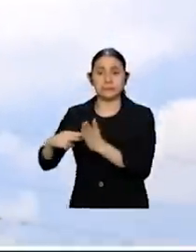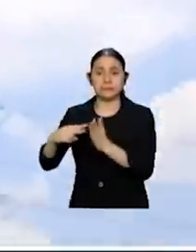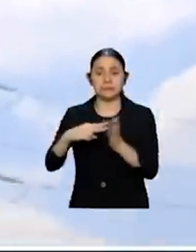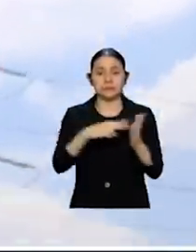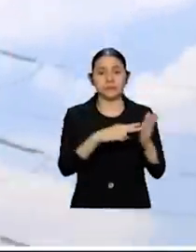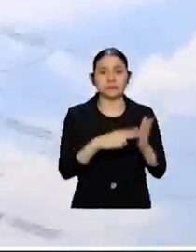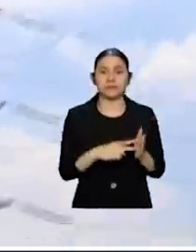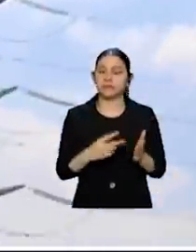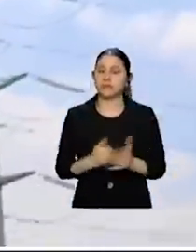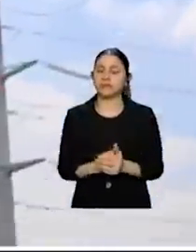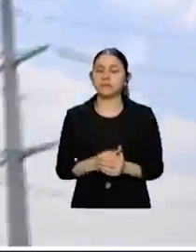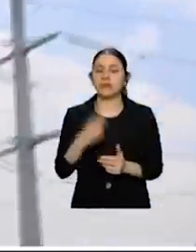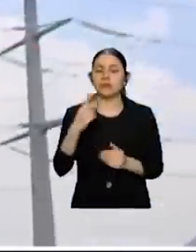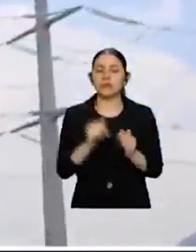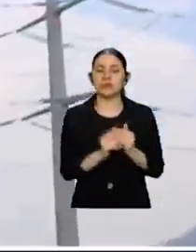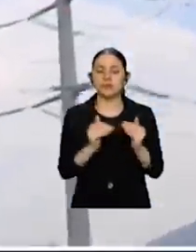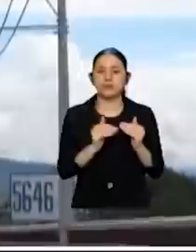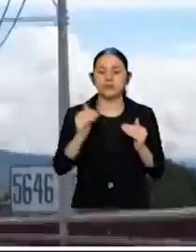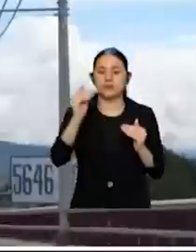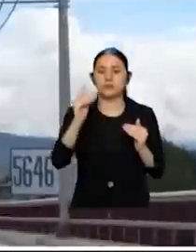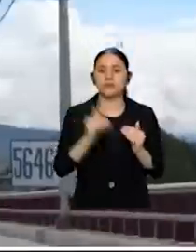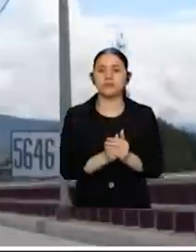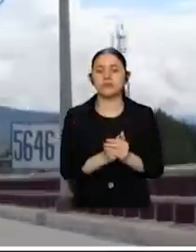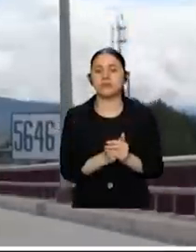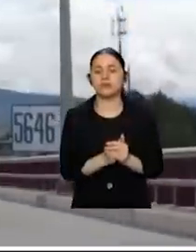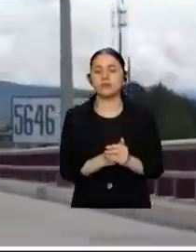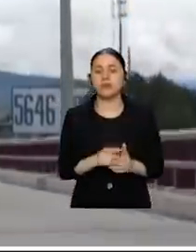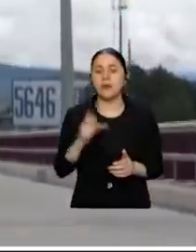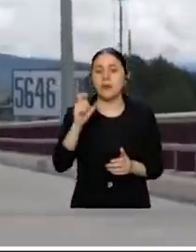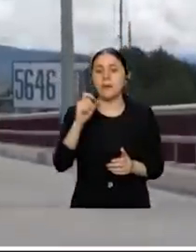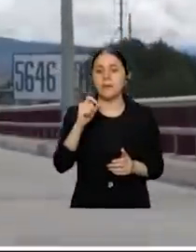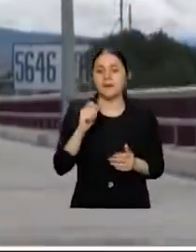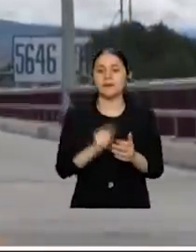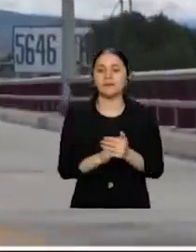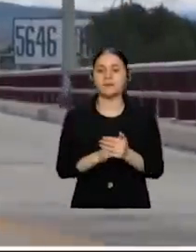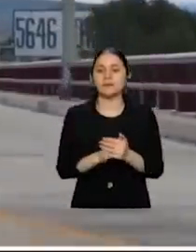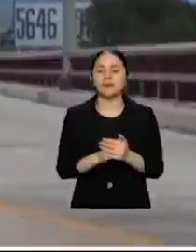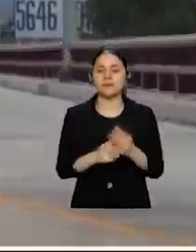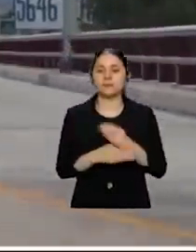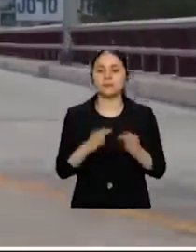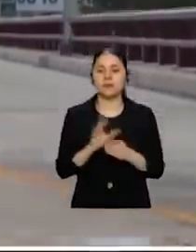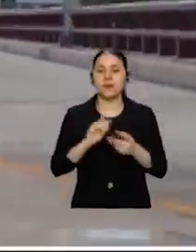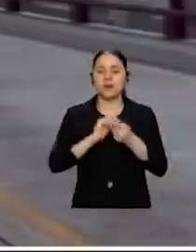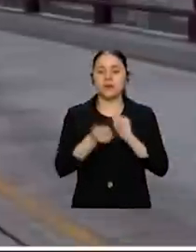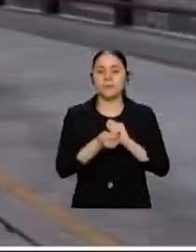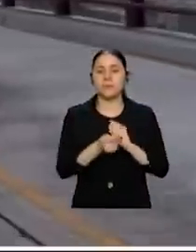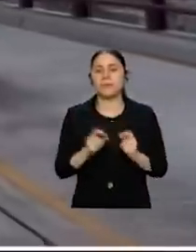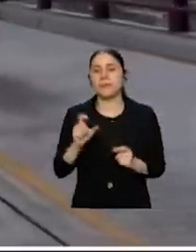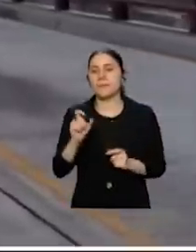que decía, dos elevadores, 9 escaleras eléctricas, 20 transformadores y 10 plantas de emergencia.